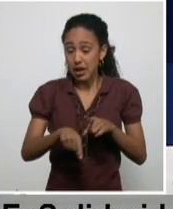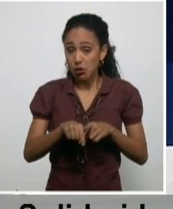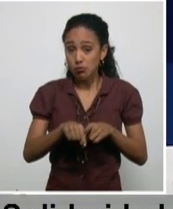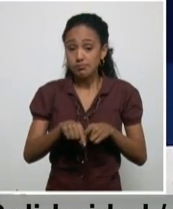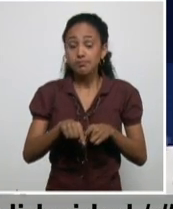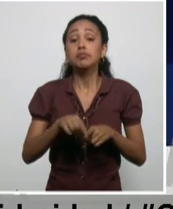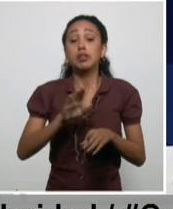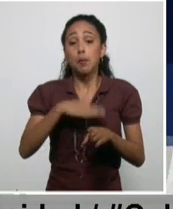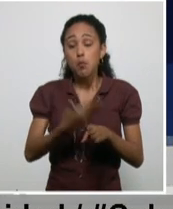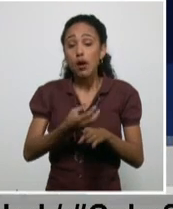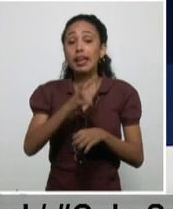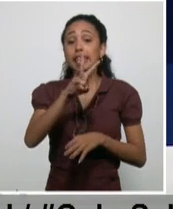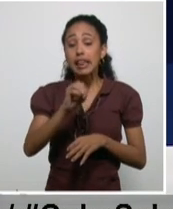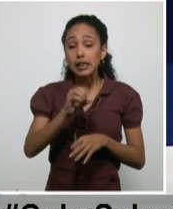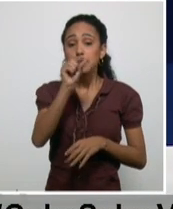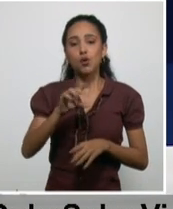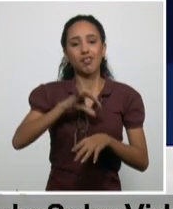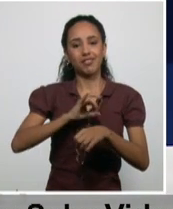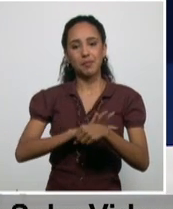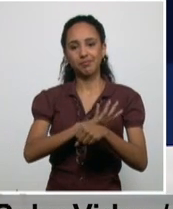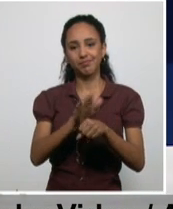hubieran encontrado nunca y hubieran estado